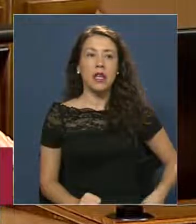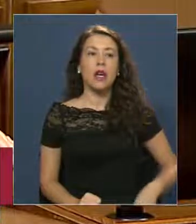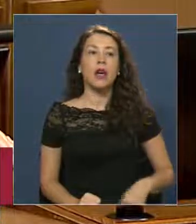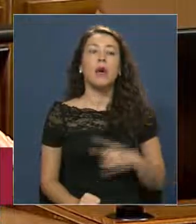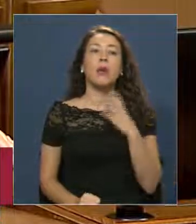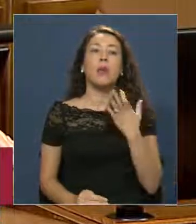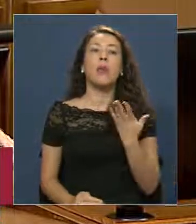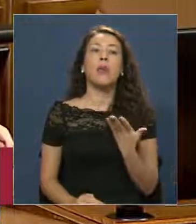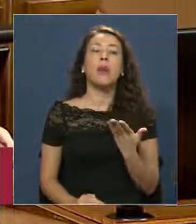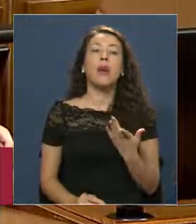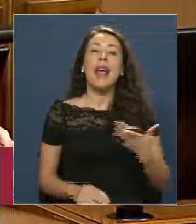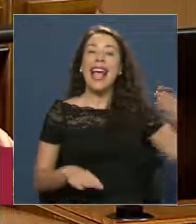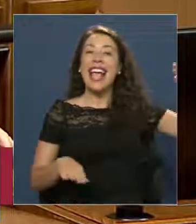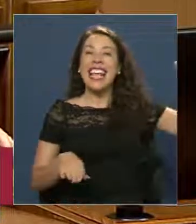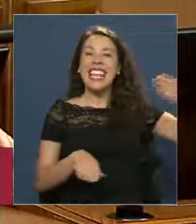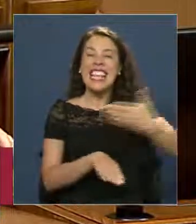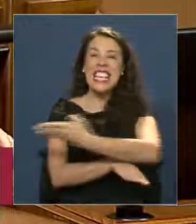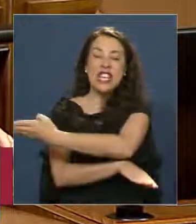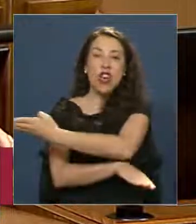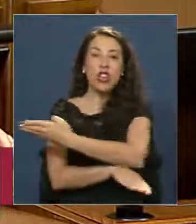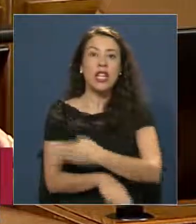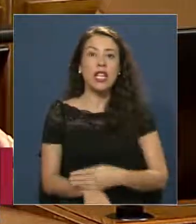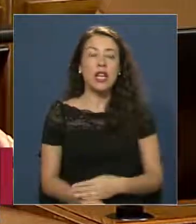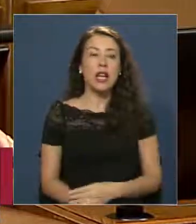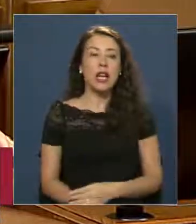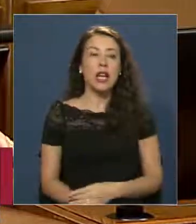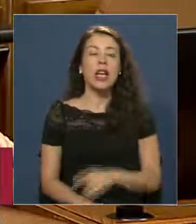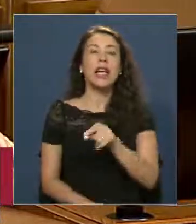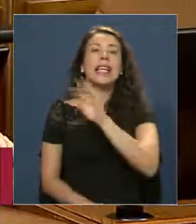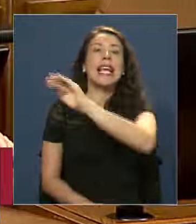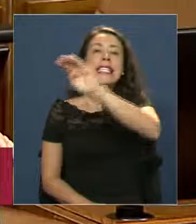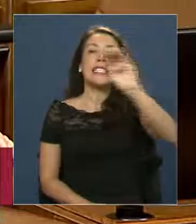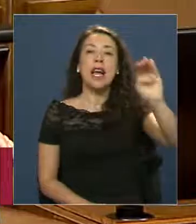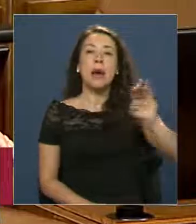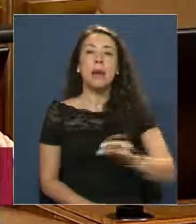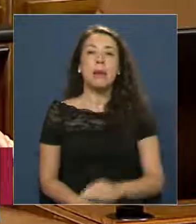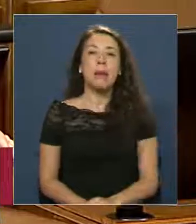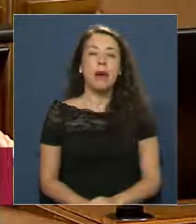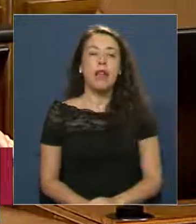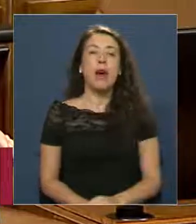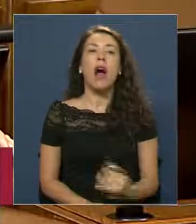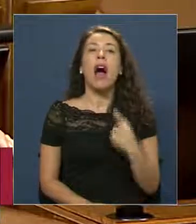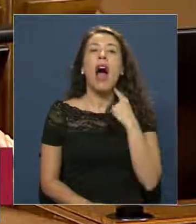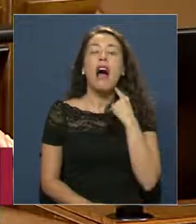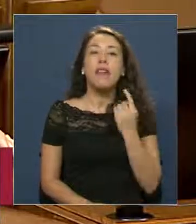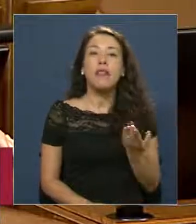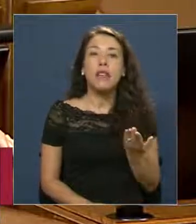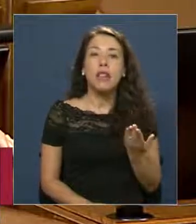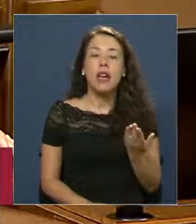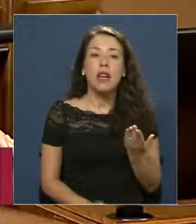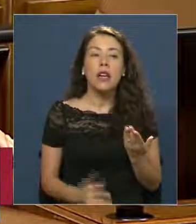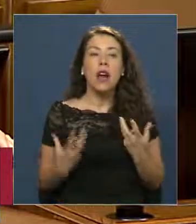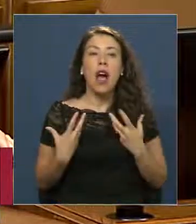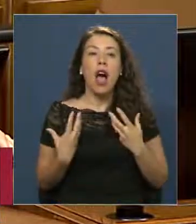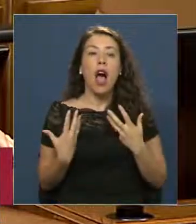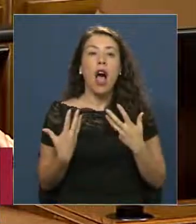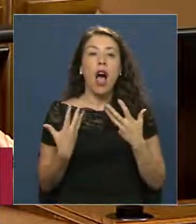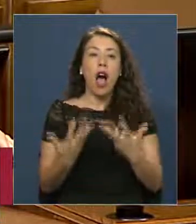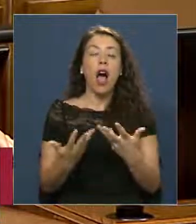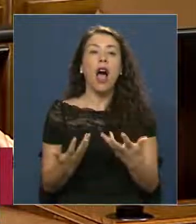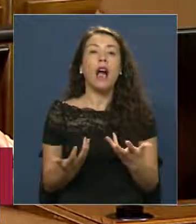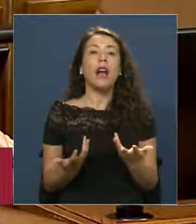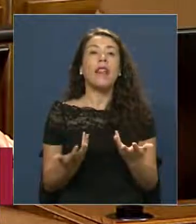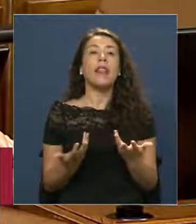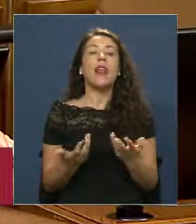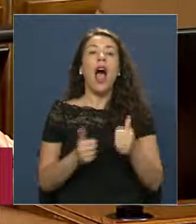uso de una guillotina, hizo un llamado a atentar contra